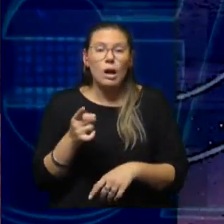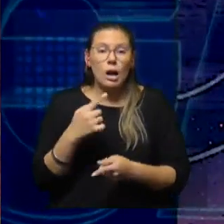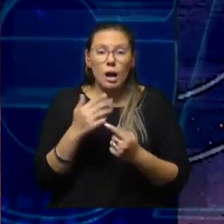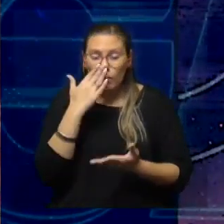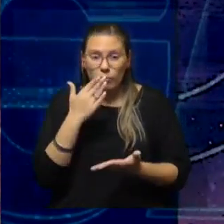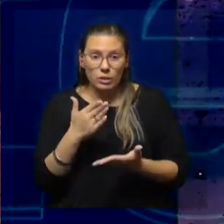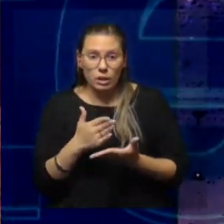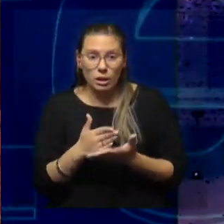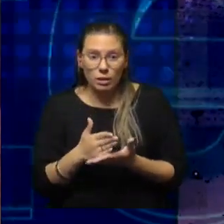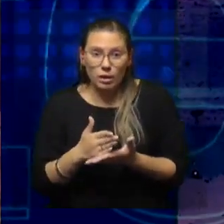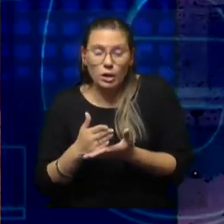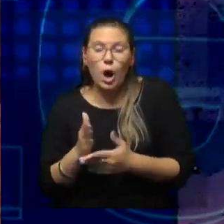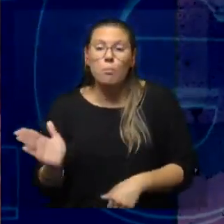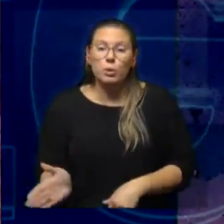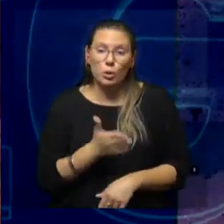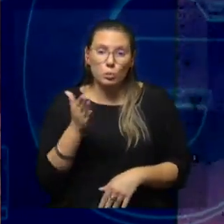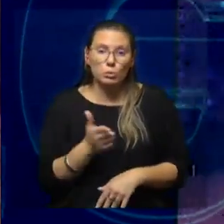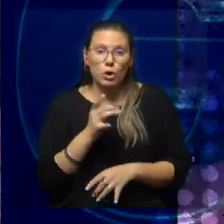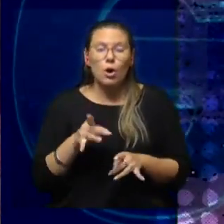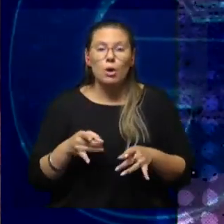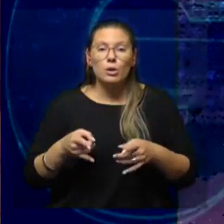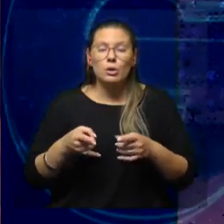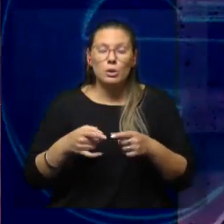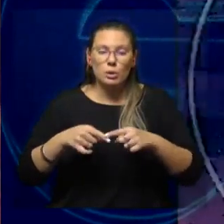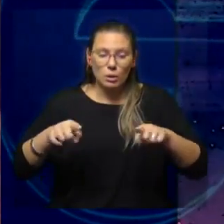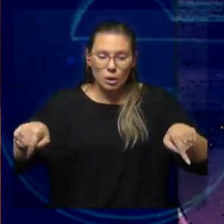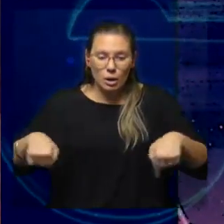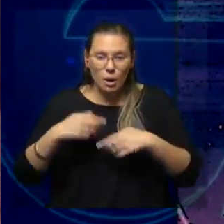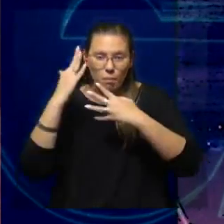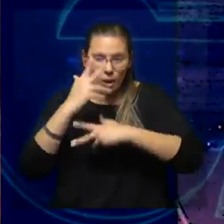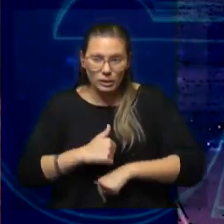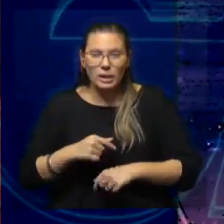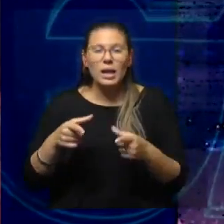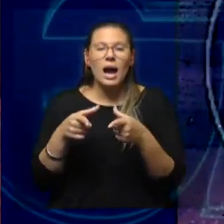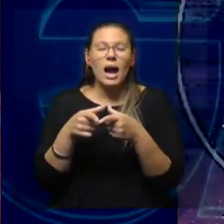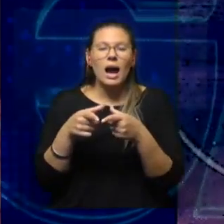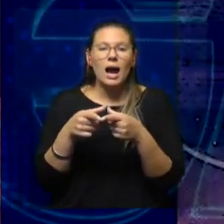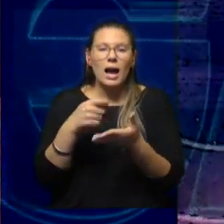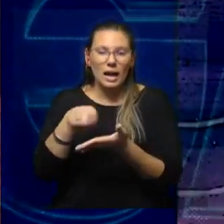pasó por el filtro de producción y quedamos con la bañera donde poníamos todas las cartas que nos mandaban.